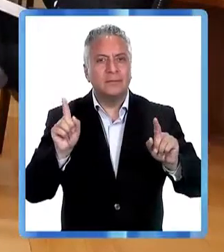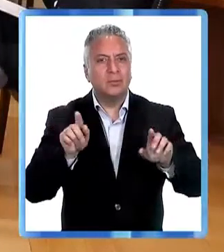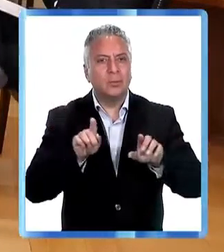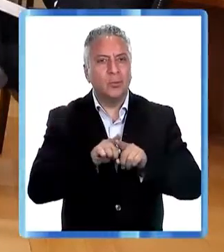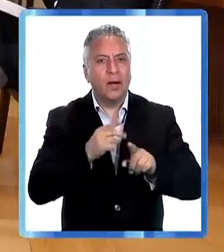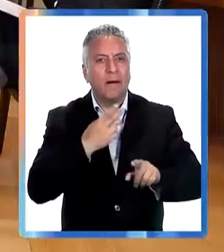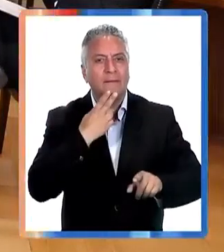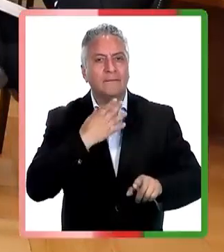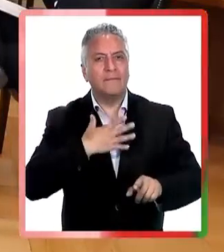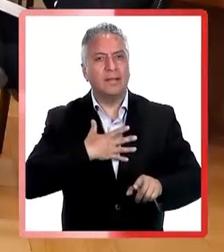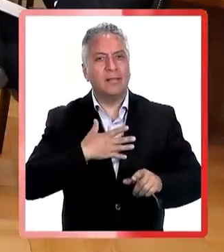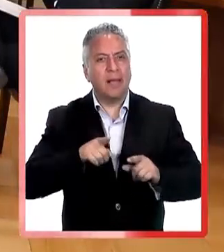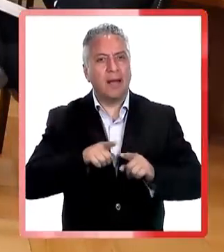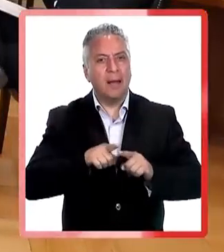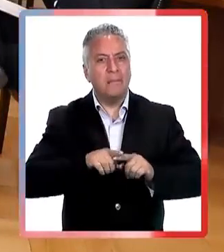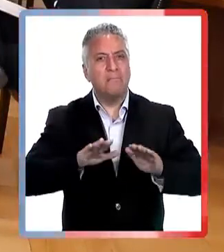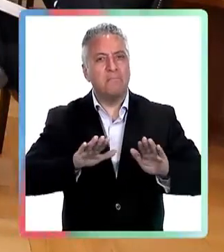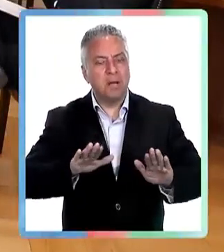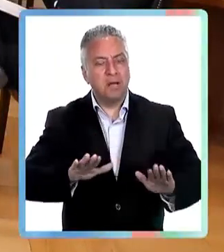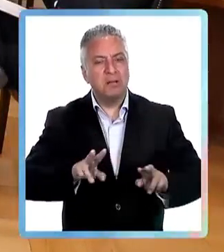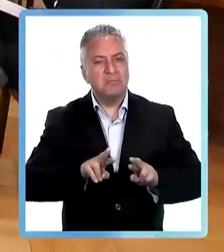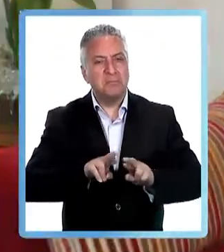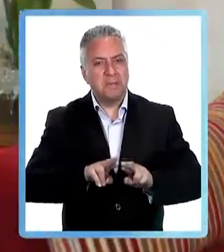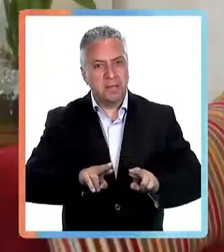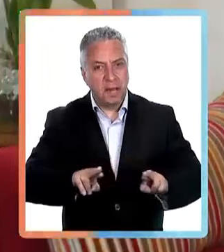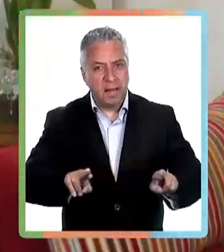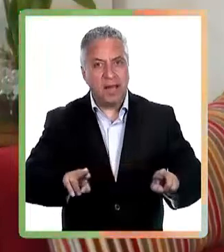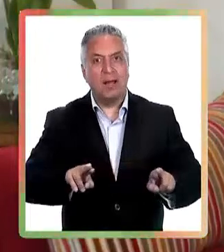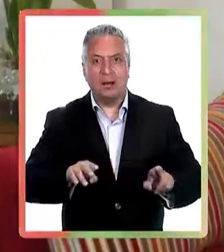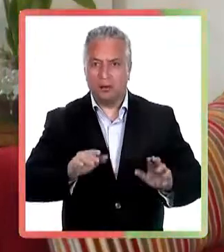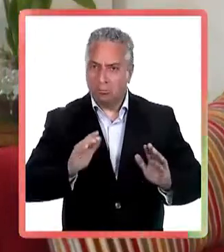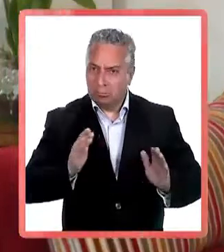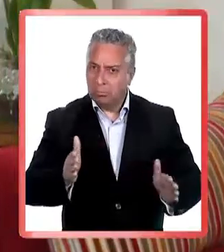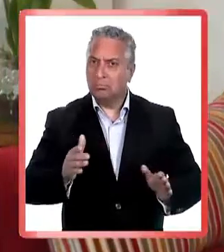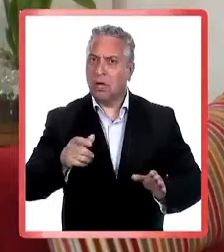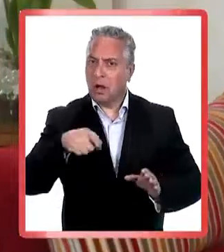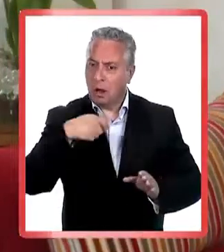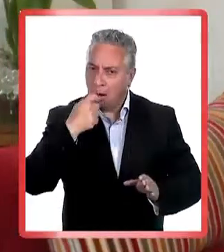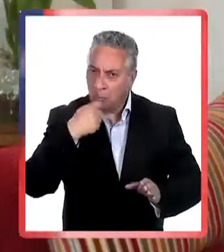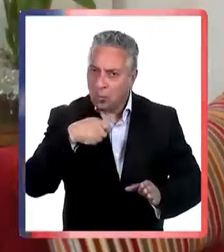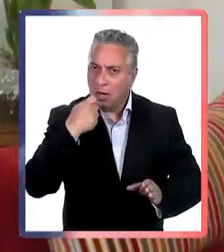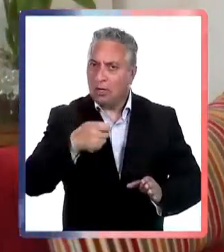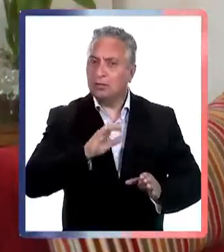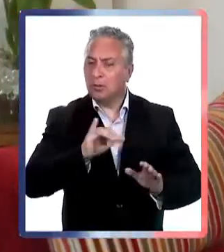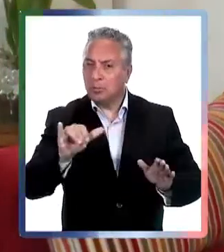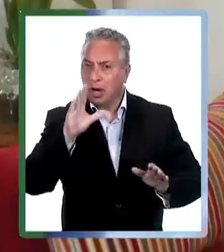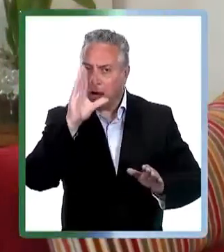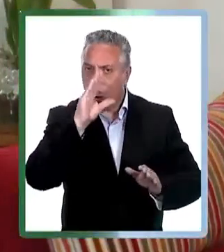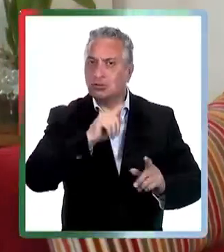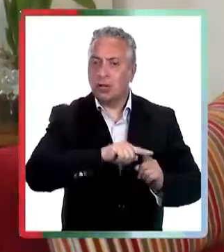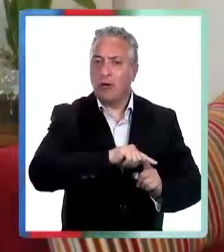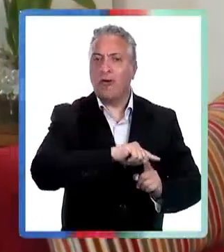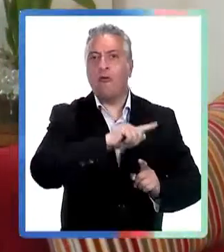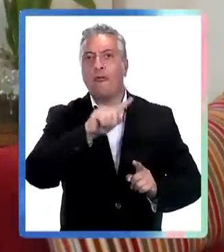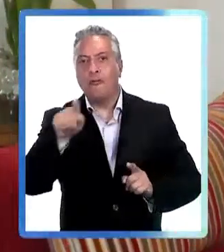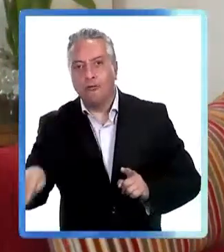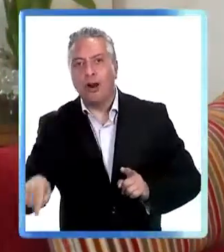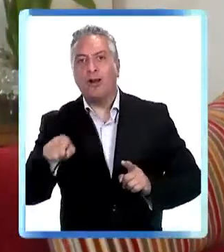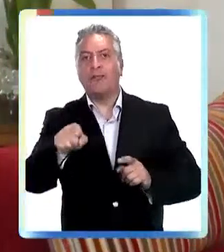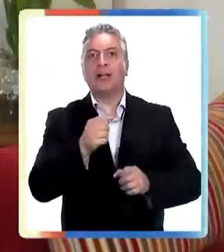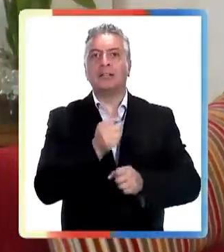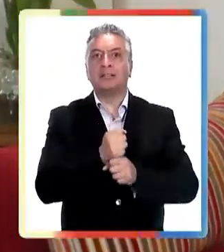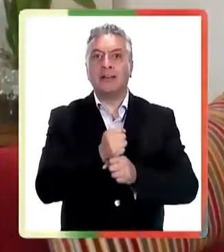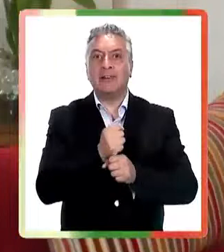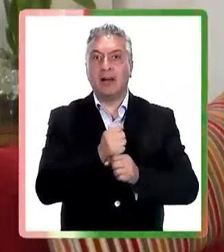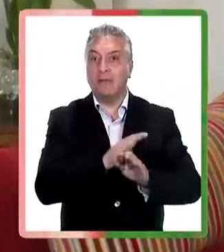de vida que uno dice, sí, esto puede ser que después de almuerzo o en la noche al volver del trabajo sea